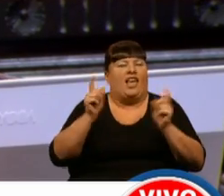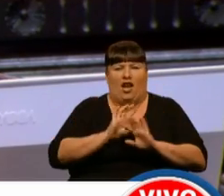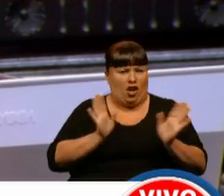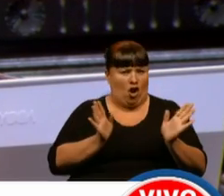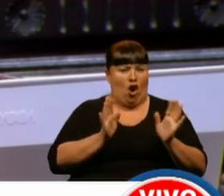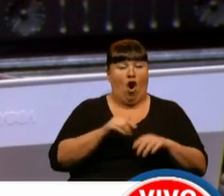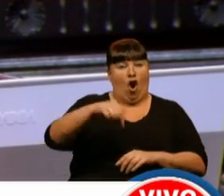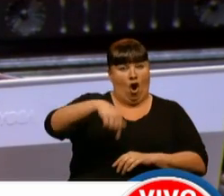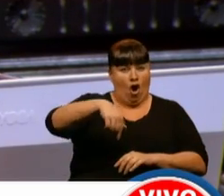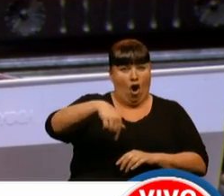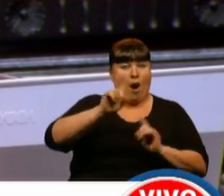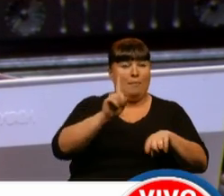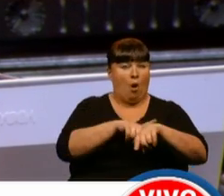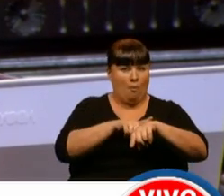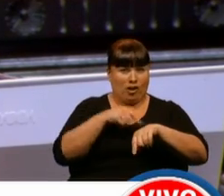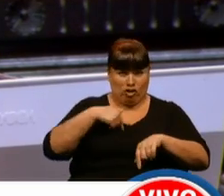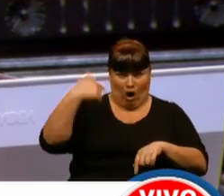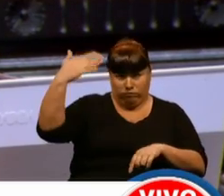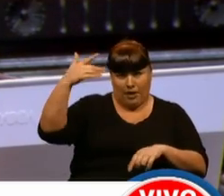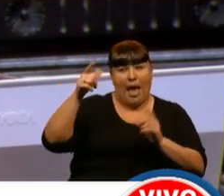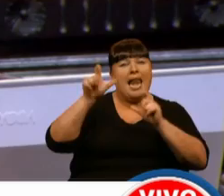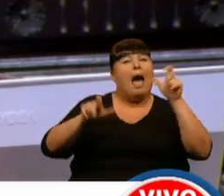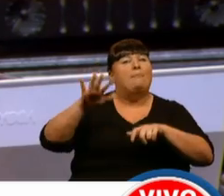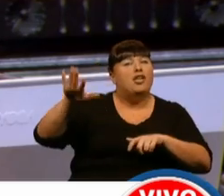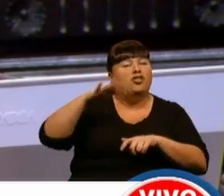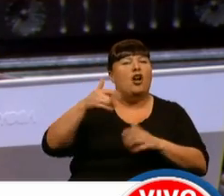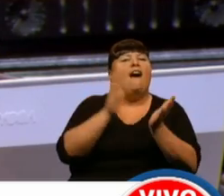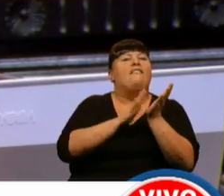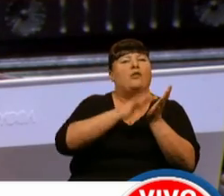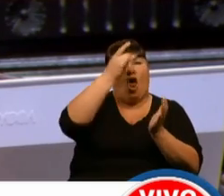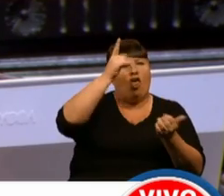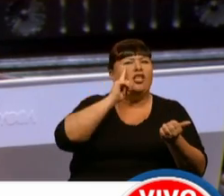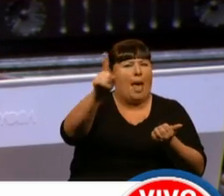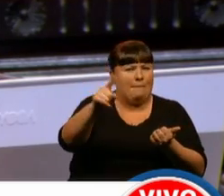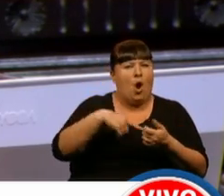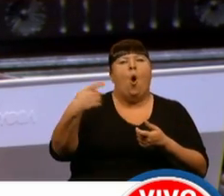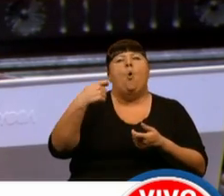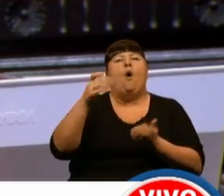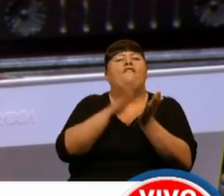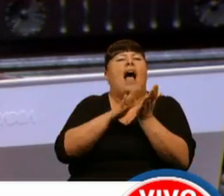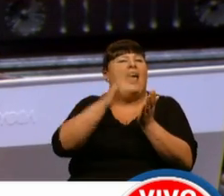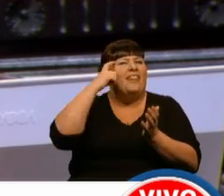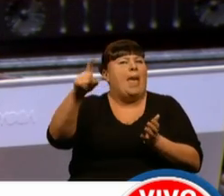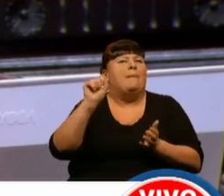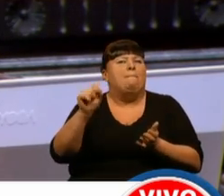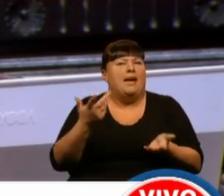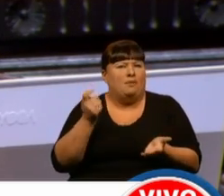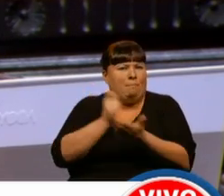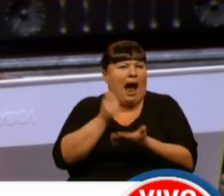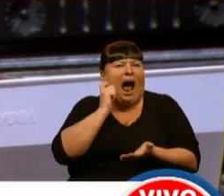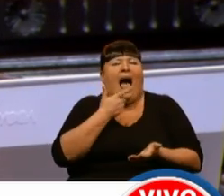hoy día hoy en este momento que yo estoy hablando mis vecinos tienen facturas de 12 mil pesos jubilados con facturas de 10 mil pesos